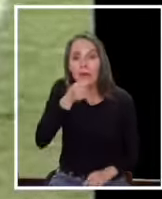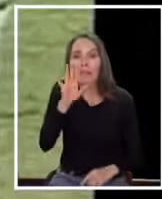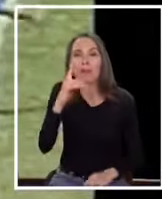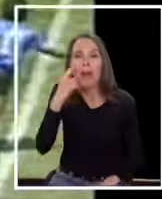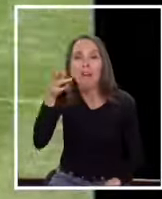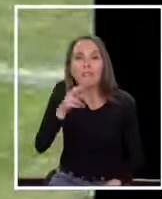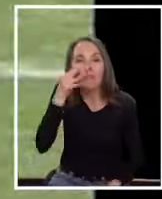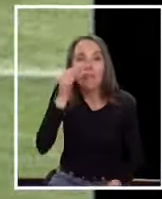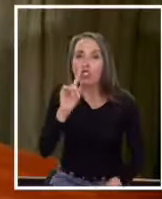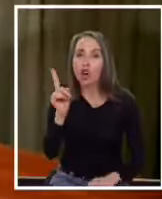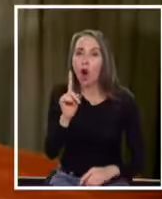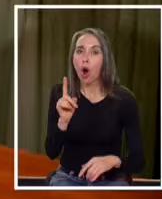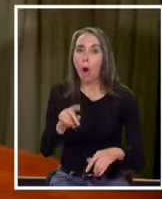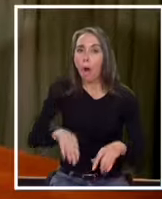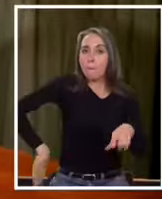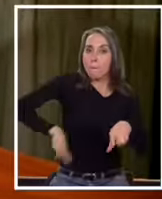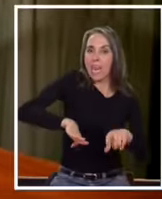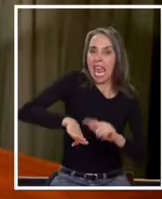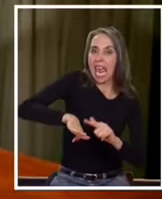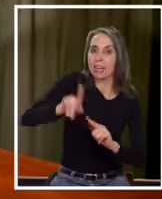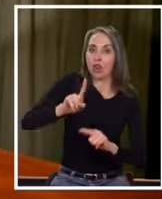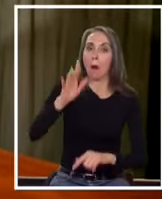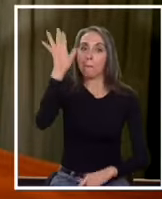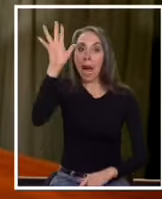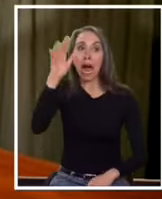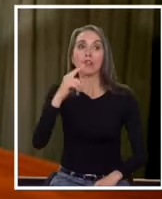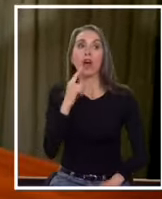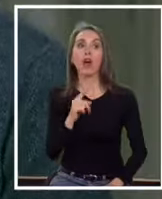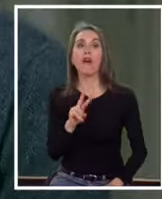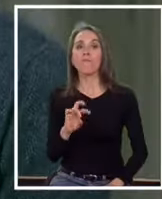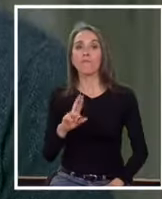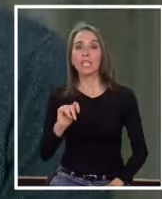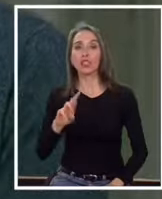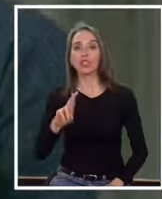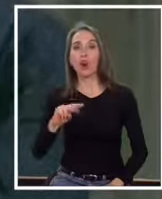A ver. Parece con la mano. En ese momento Víctor Hugo dice mano en el gol de Maradona.